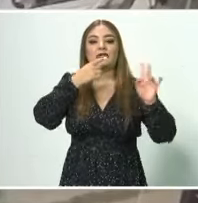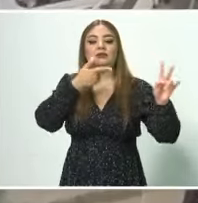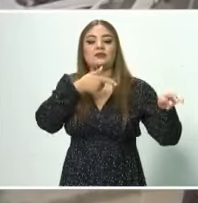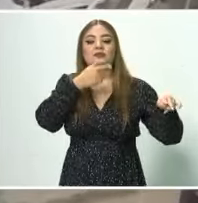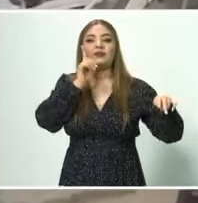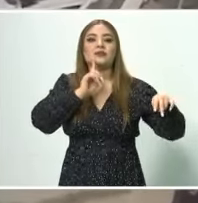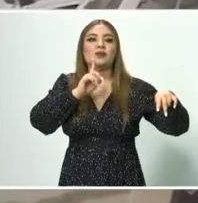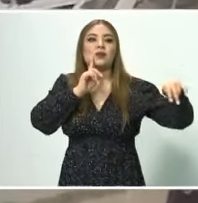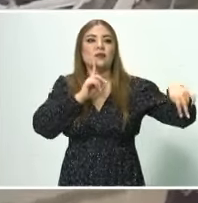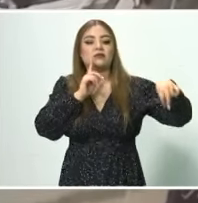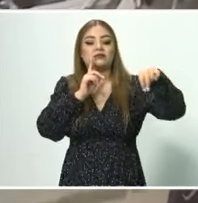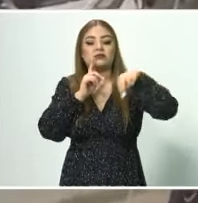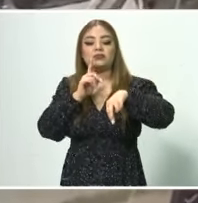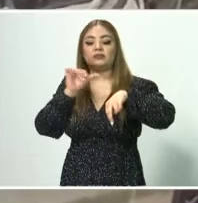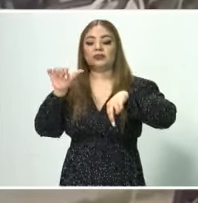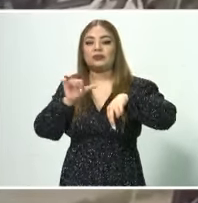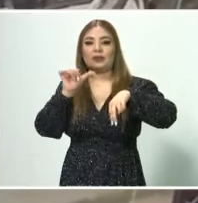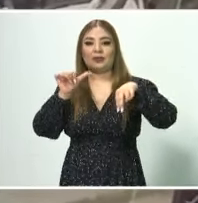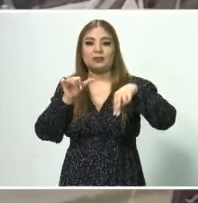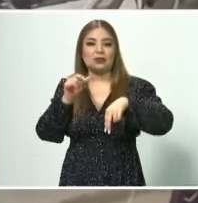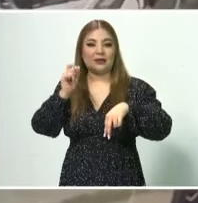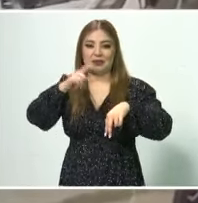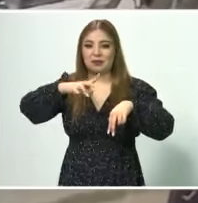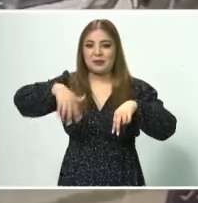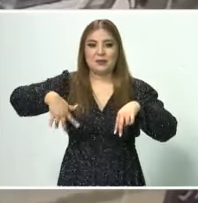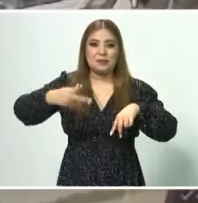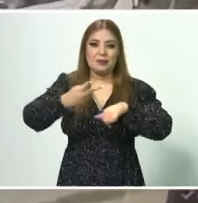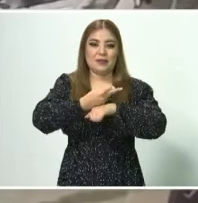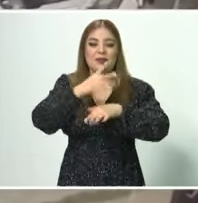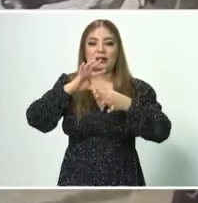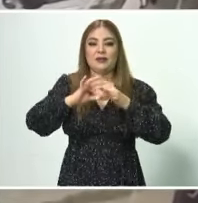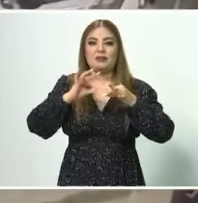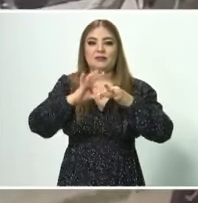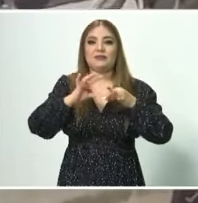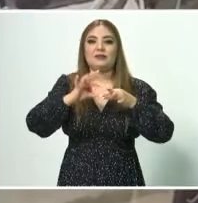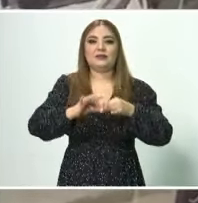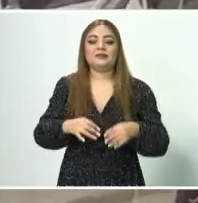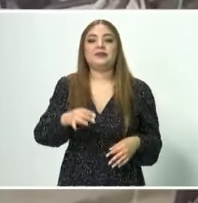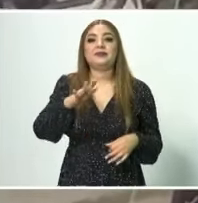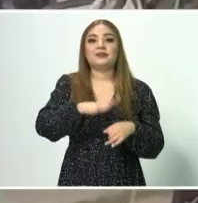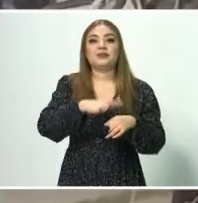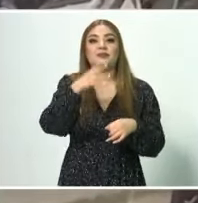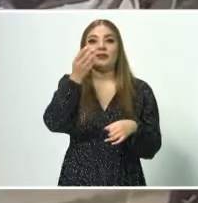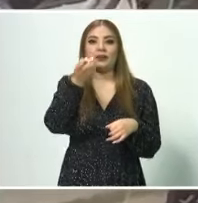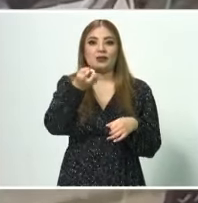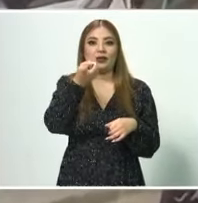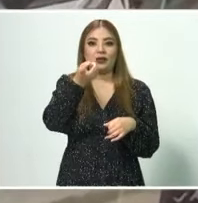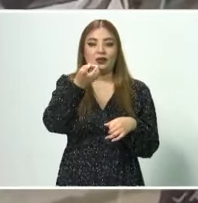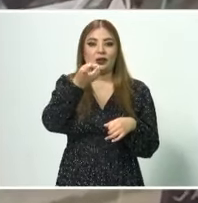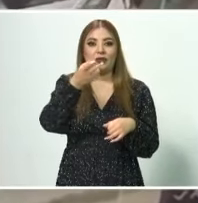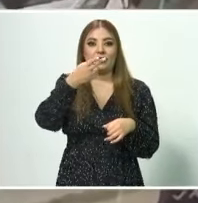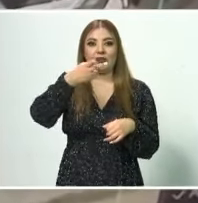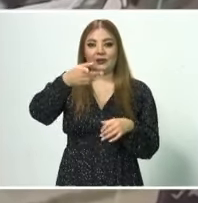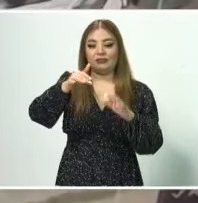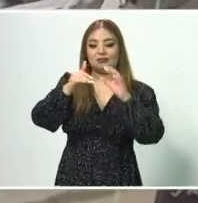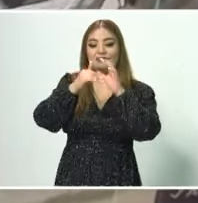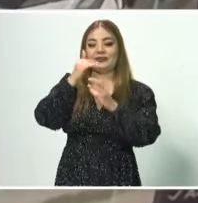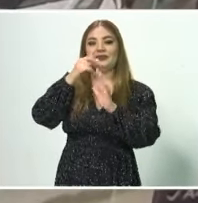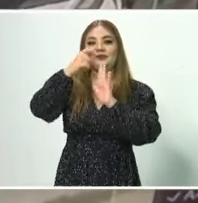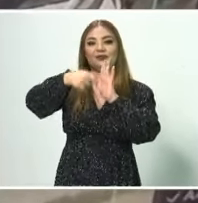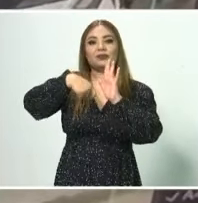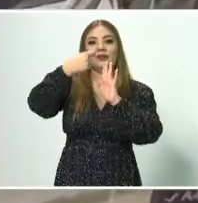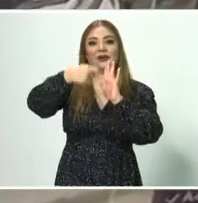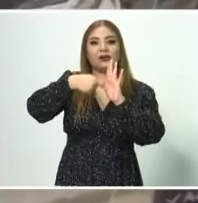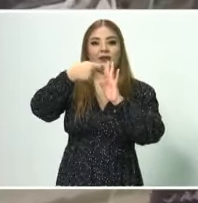vehículo justamente ya narrándolas esta situación Y bueno pues es por este motivo que nos compartieron este video